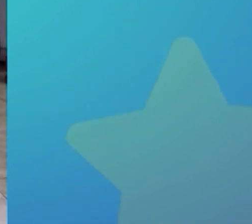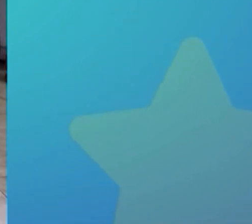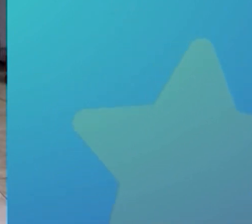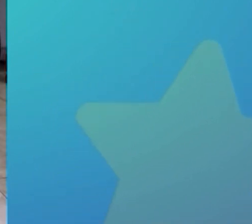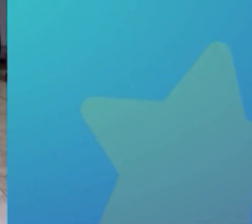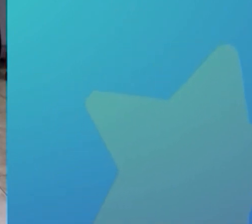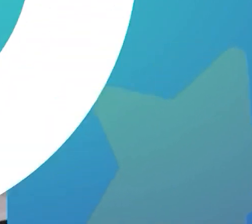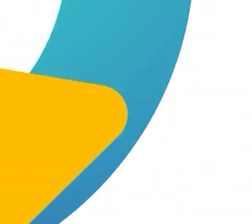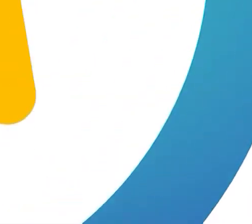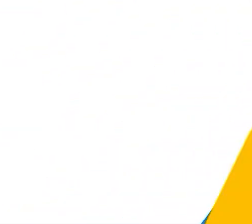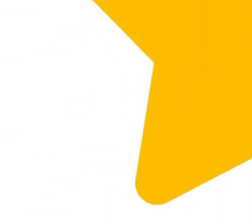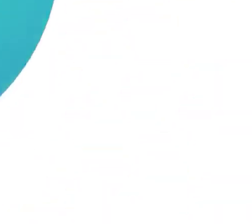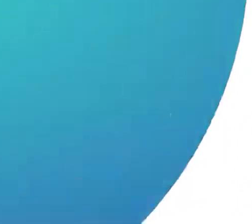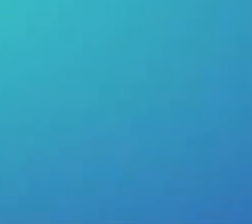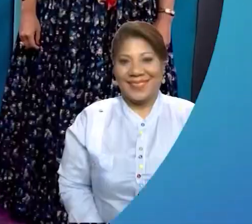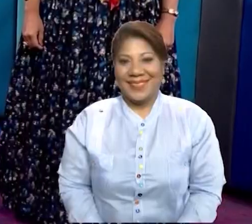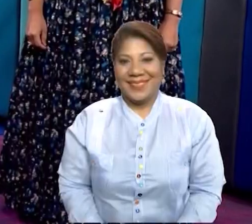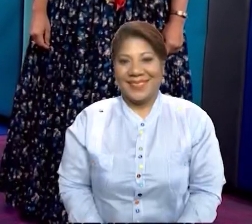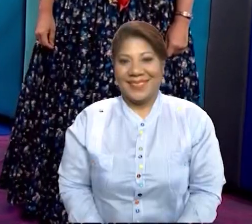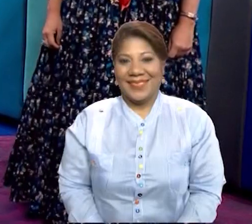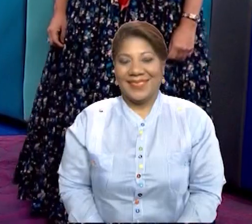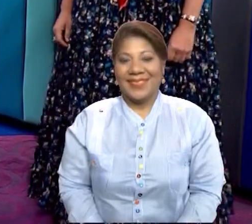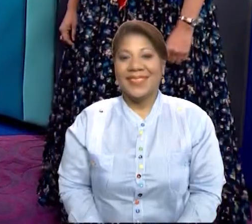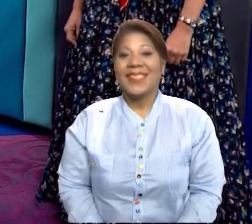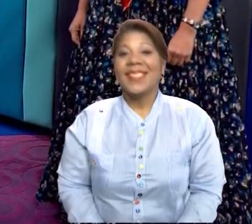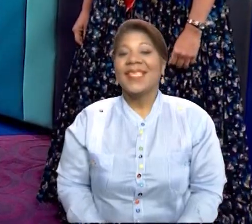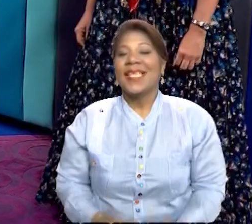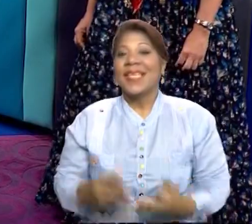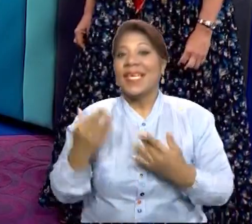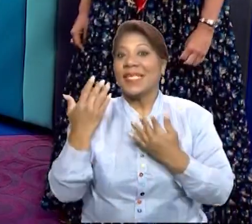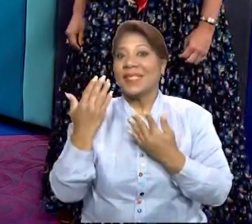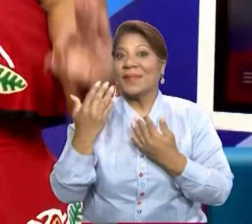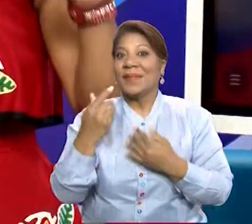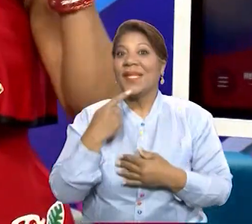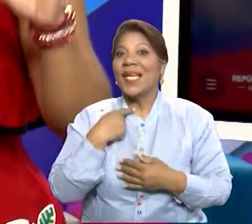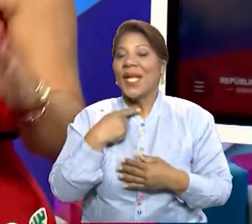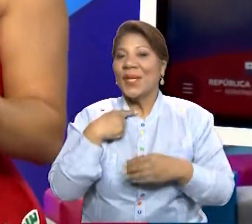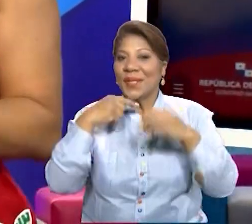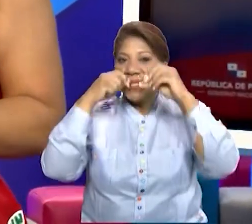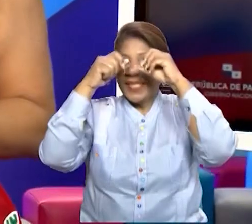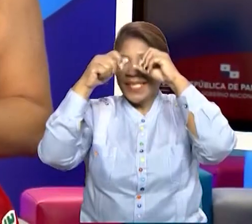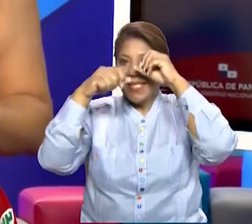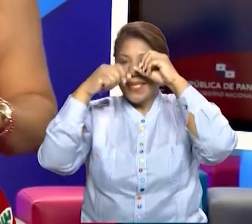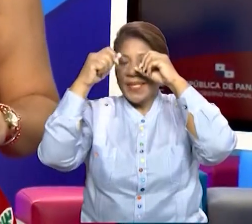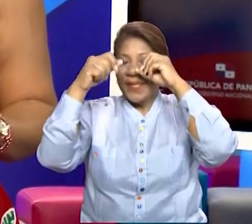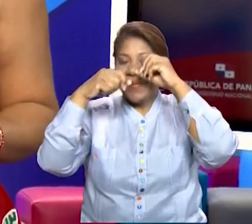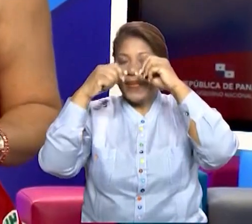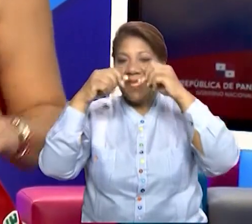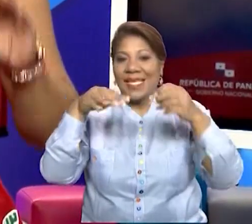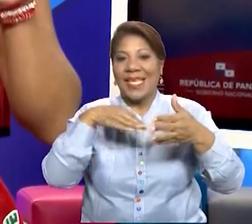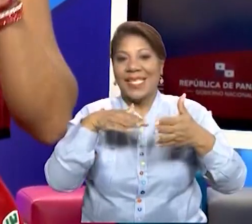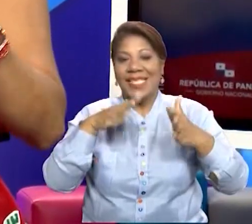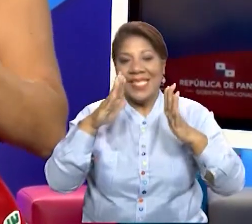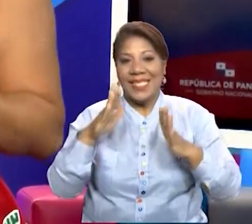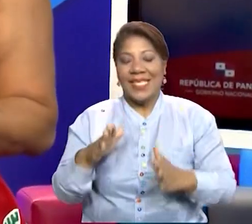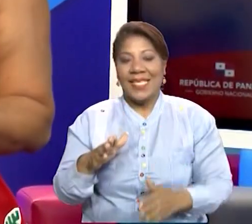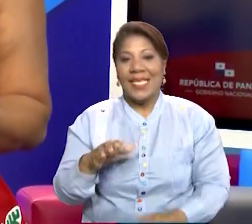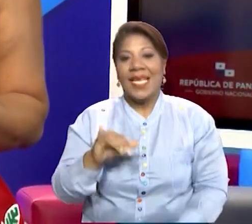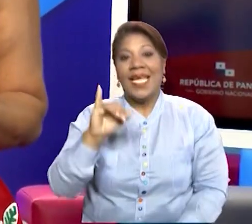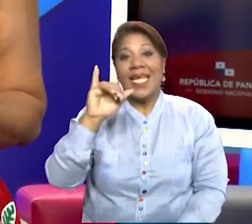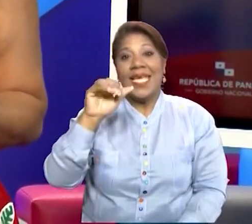maestra Teresita. Bien, chicos, espero que les haya gustado el hermoso video del estudiante